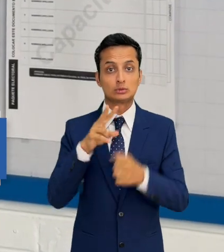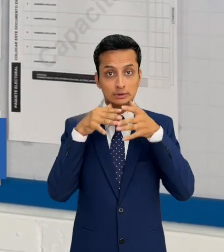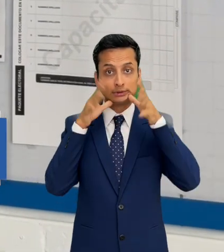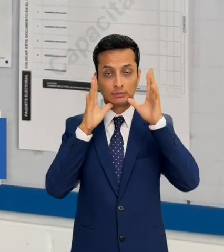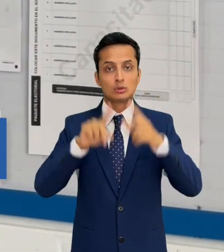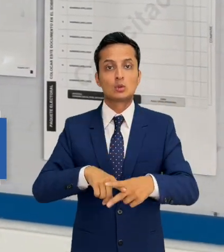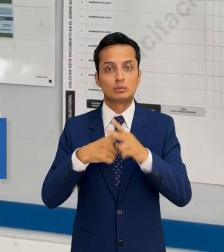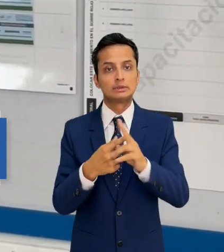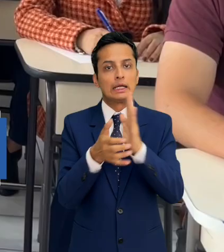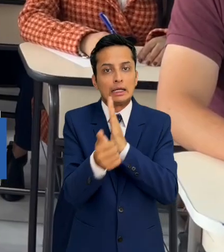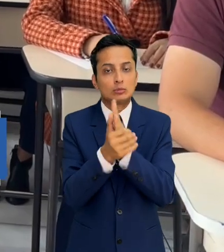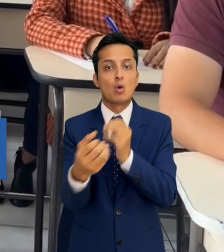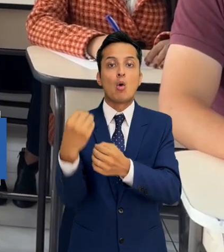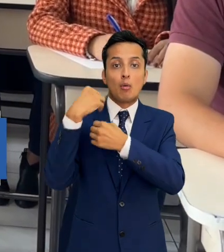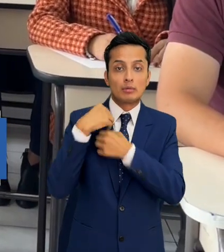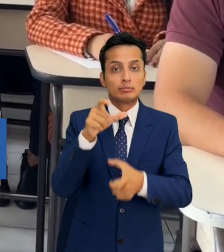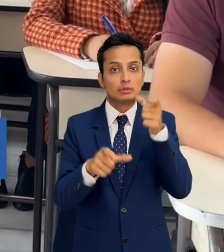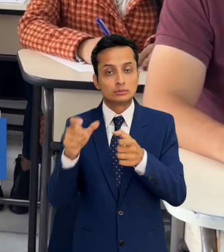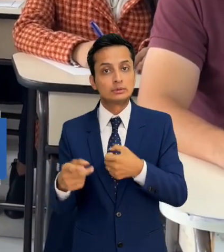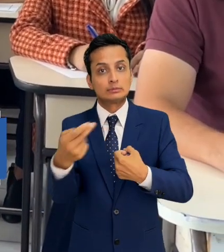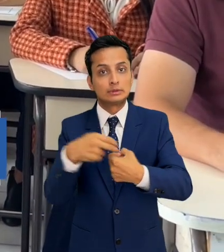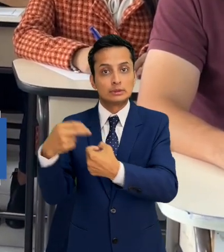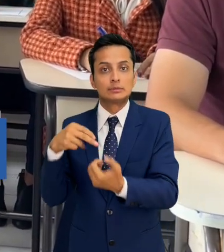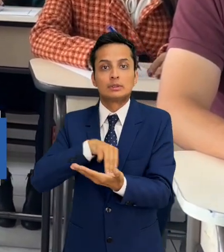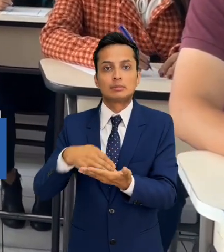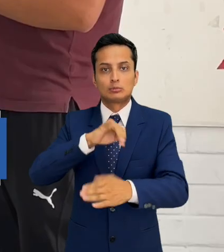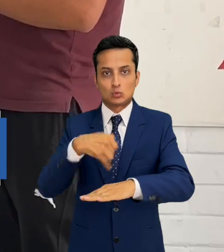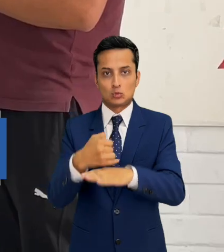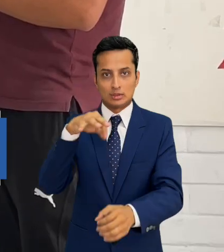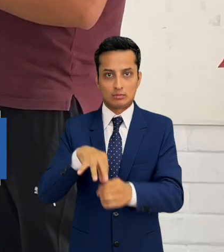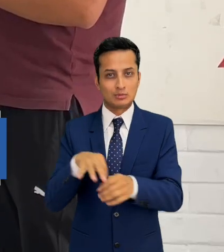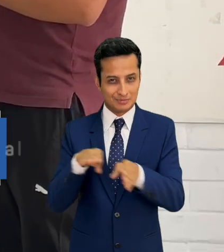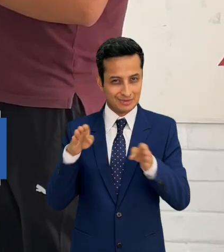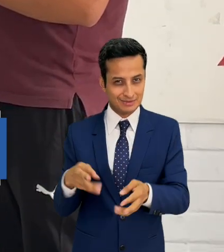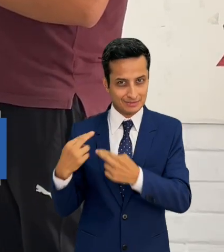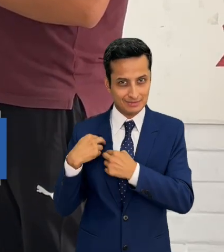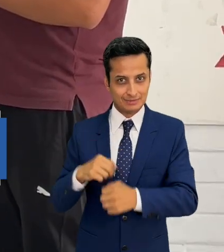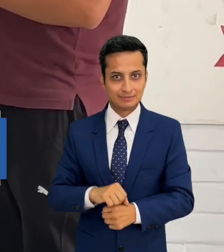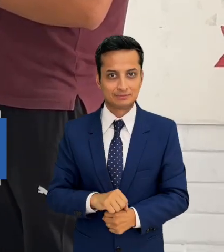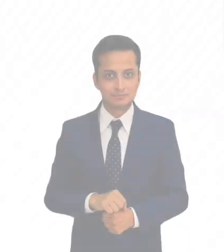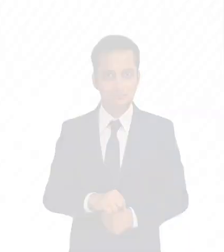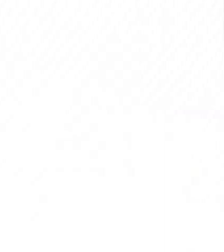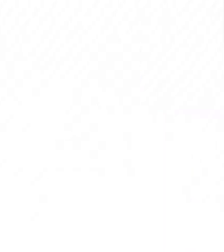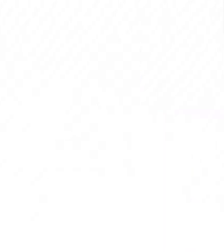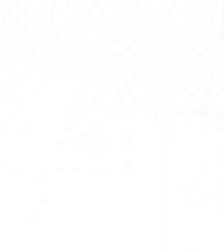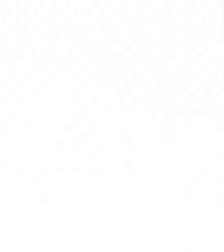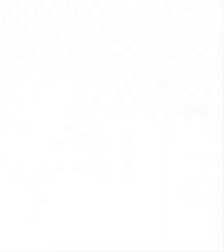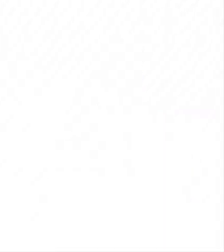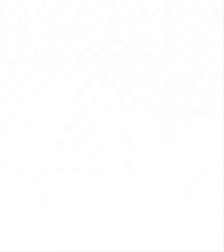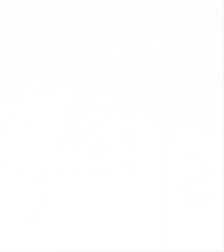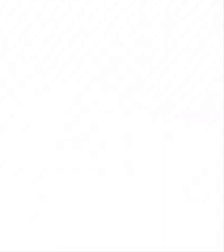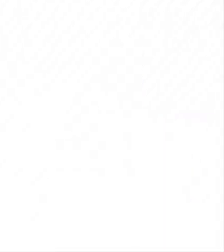lunes 2 de diciembre, iniciarán las capacitaciones obligatorias para los miembros de las juntas receptoras del voto.